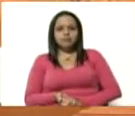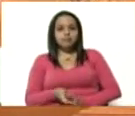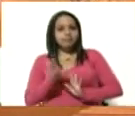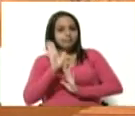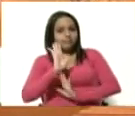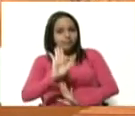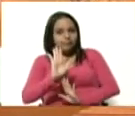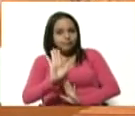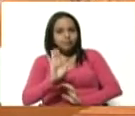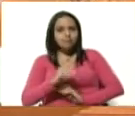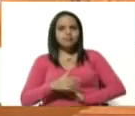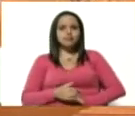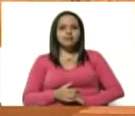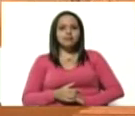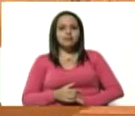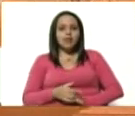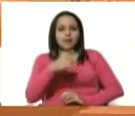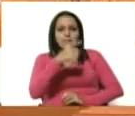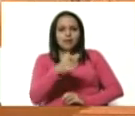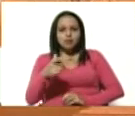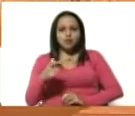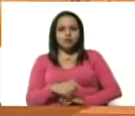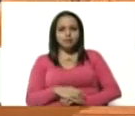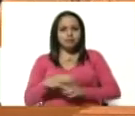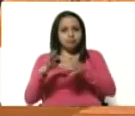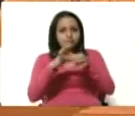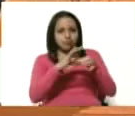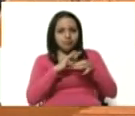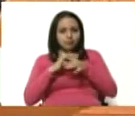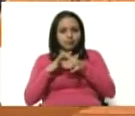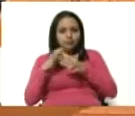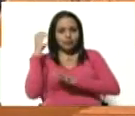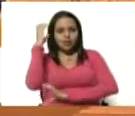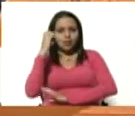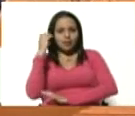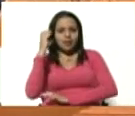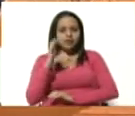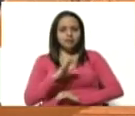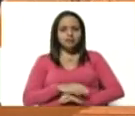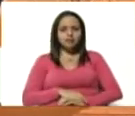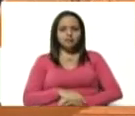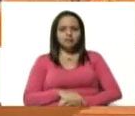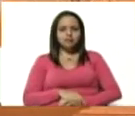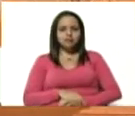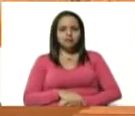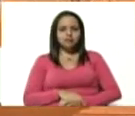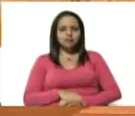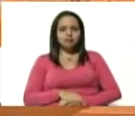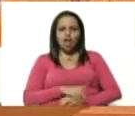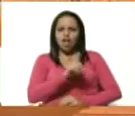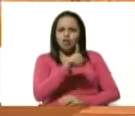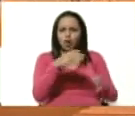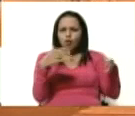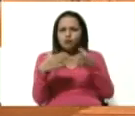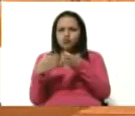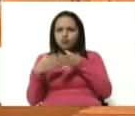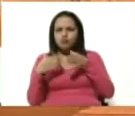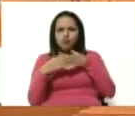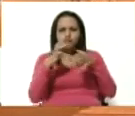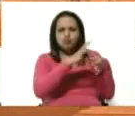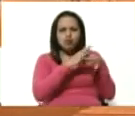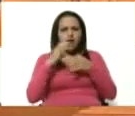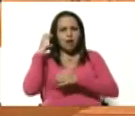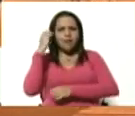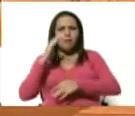Prepárense, señores colonialistas, supremacistas y racistas, de estos organismos de la Unión Europea,